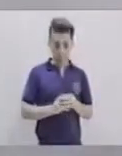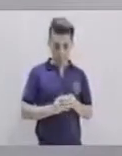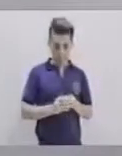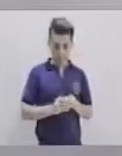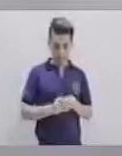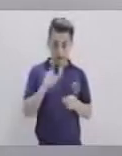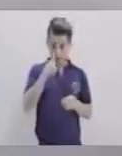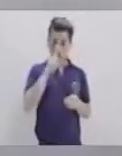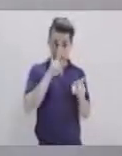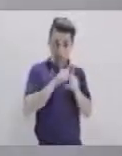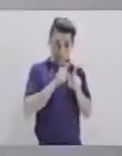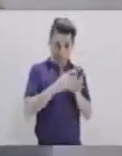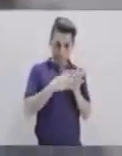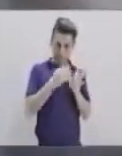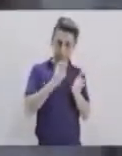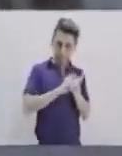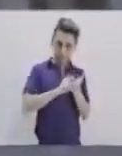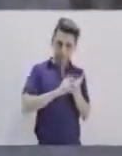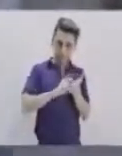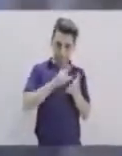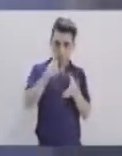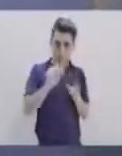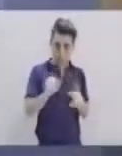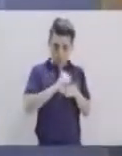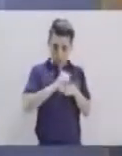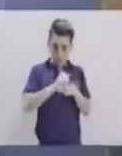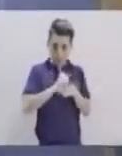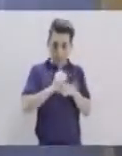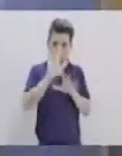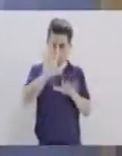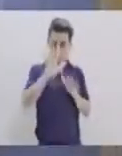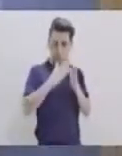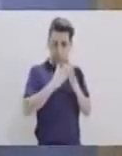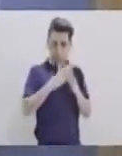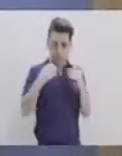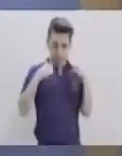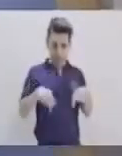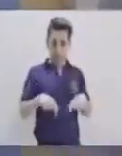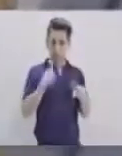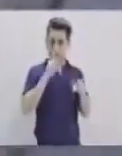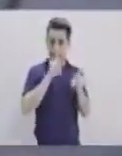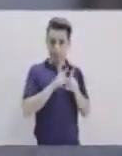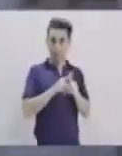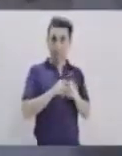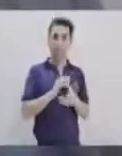Ustedes también están trabajando, ¿verdad? Vayan operando con nosotros.